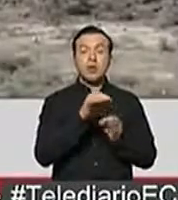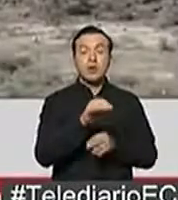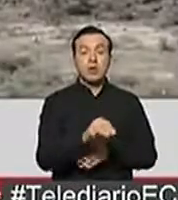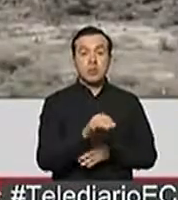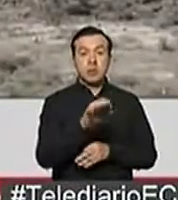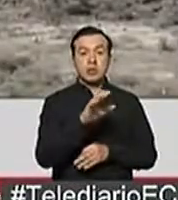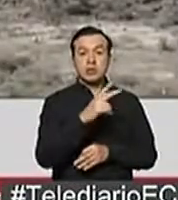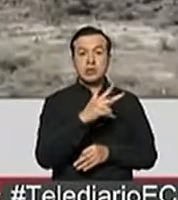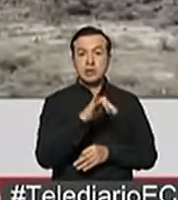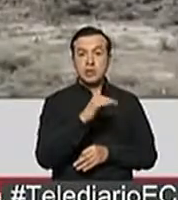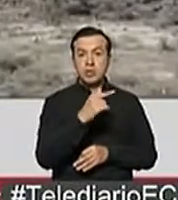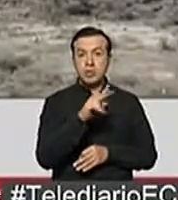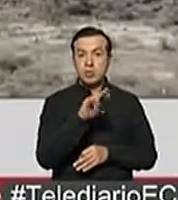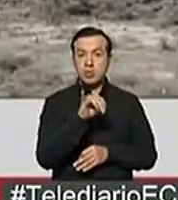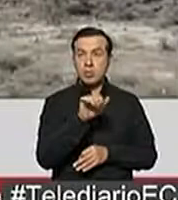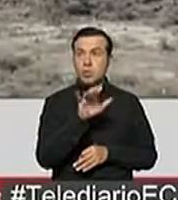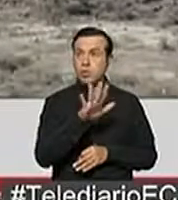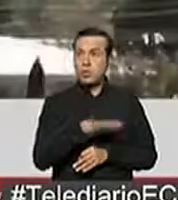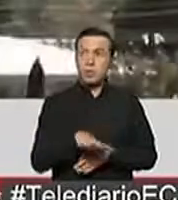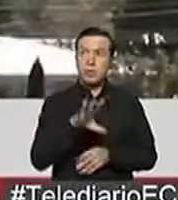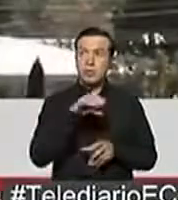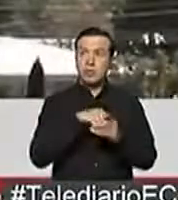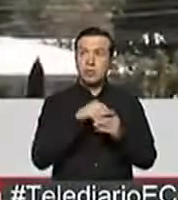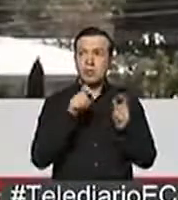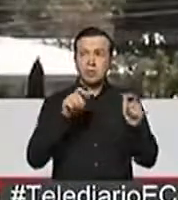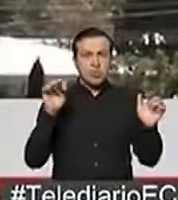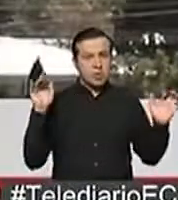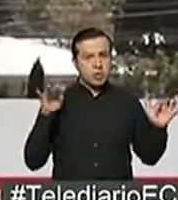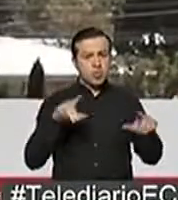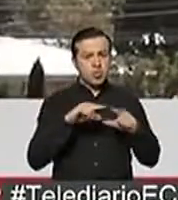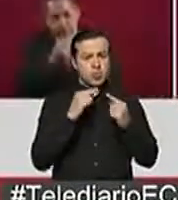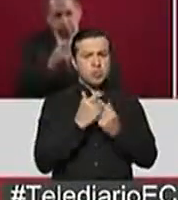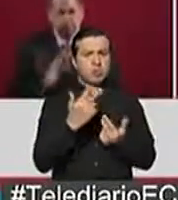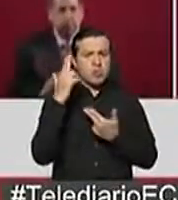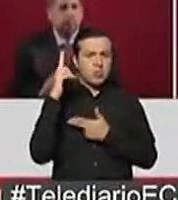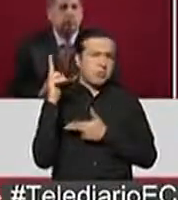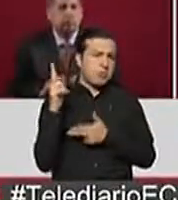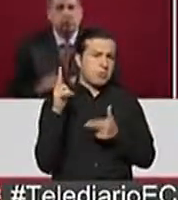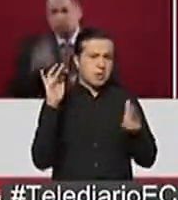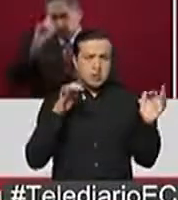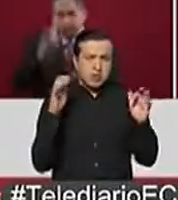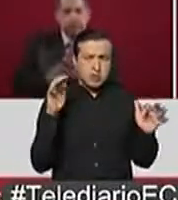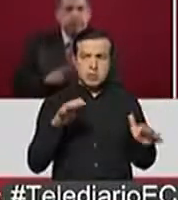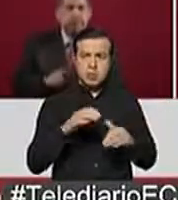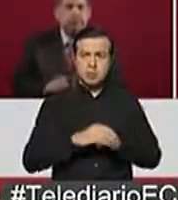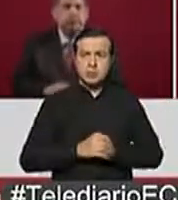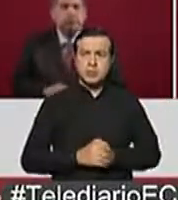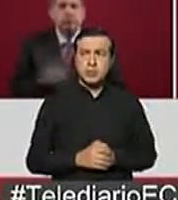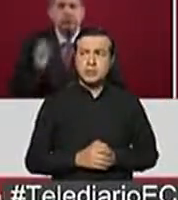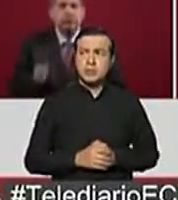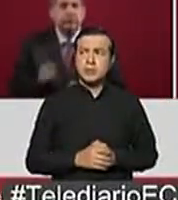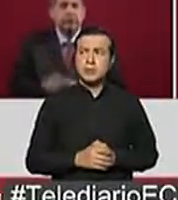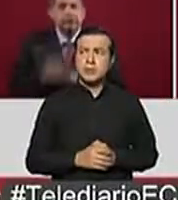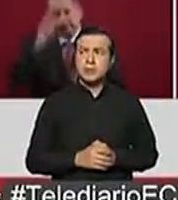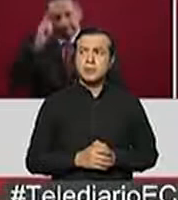en Chihuahua, cuando en el sector fueron emboscados por un grupo armado. Creo que